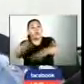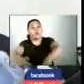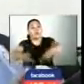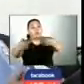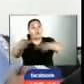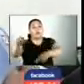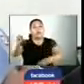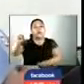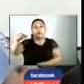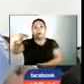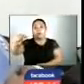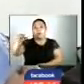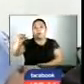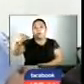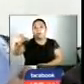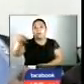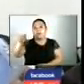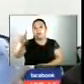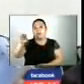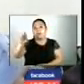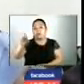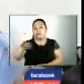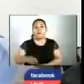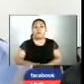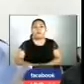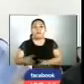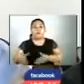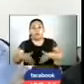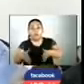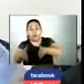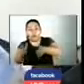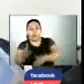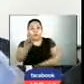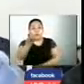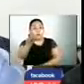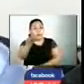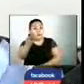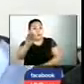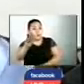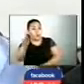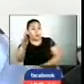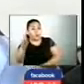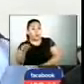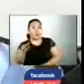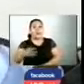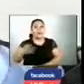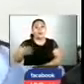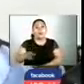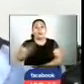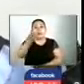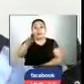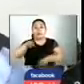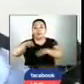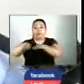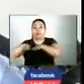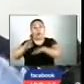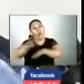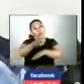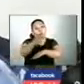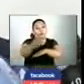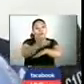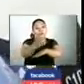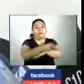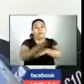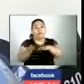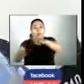Dura. Incluye la apertura de una carretera de 1.4 kilómetros a cuatro carriles y un puente de 160 metros de